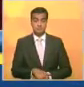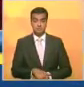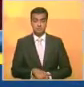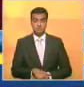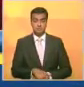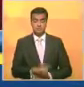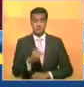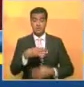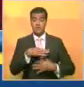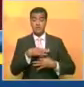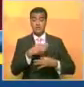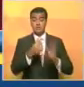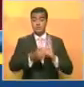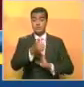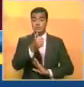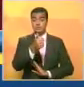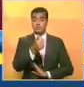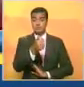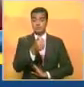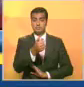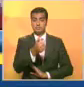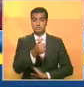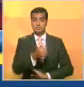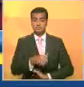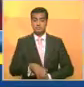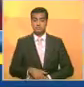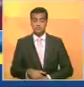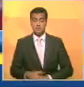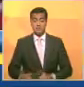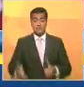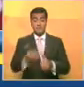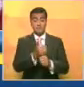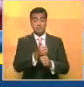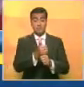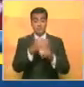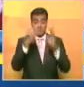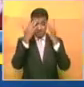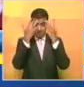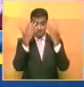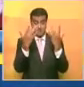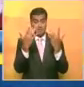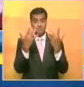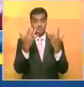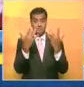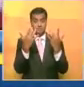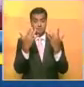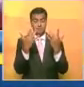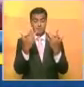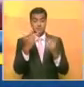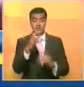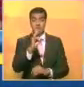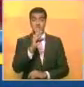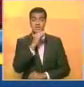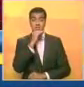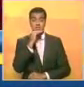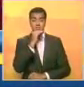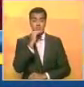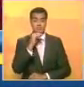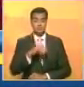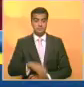un interés superior a la victoria estratégica e histórica del 7 de